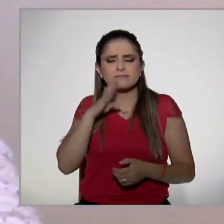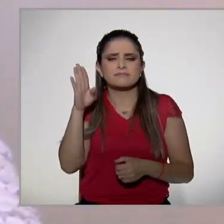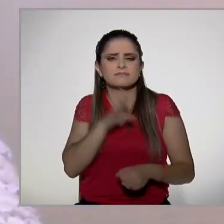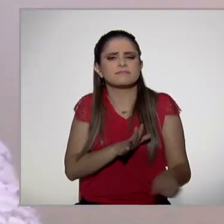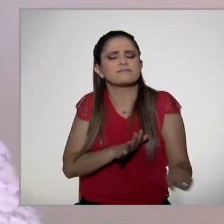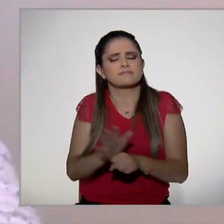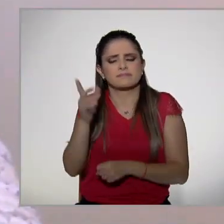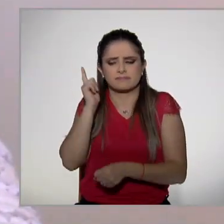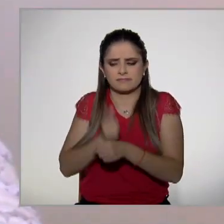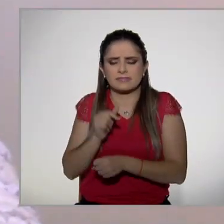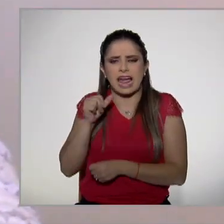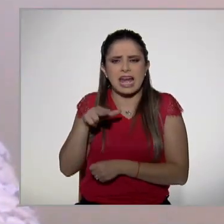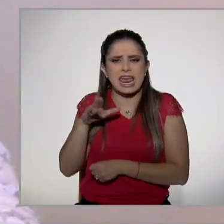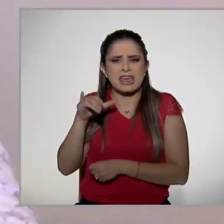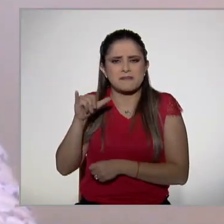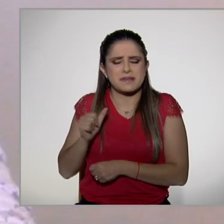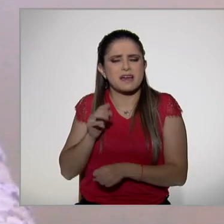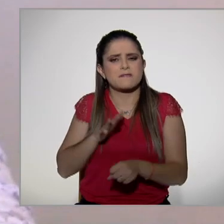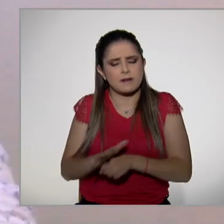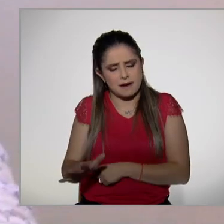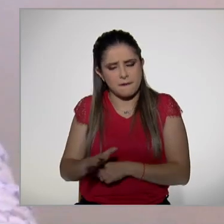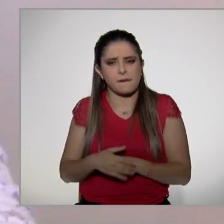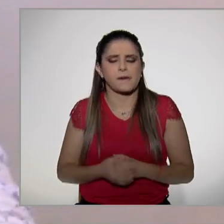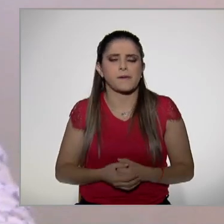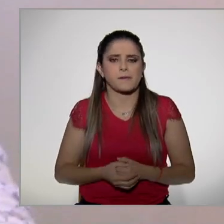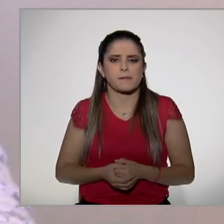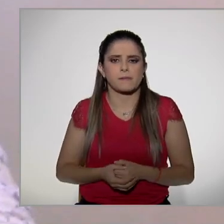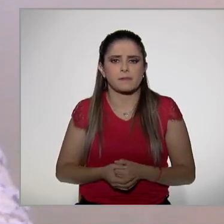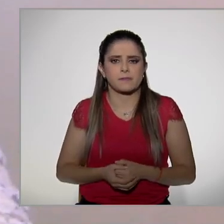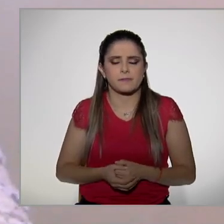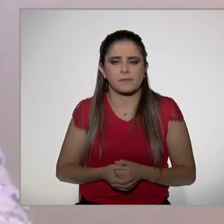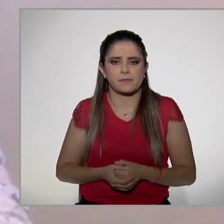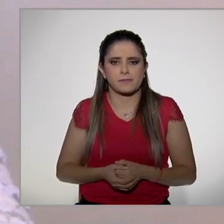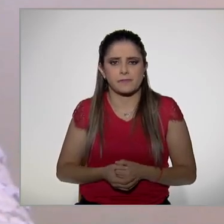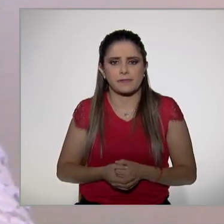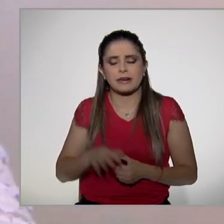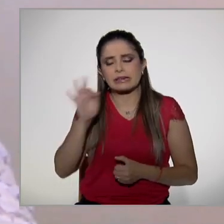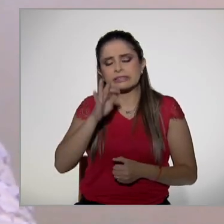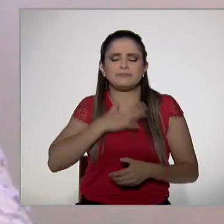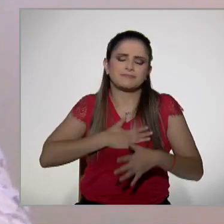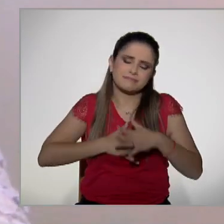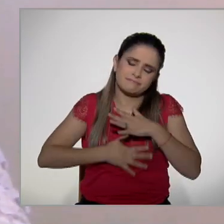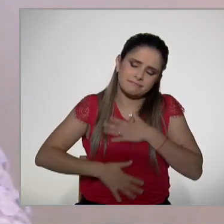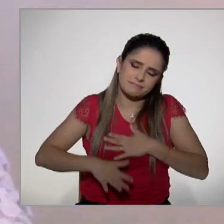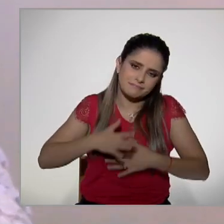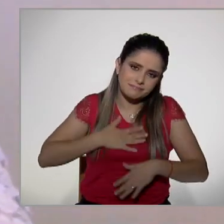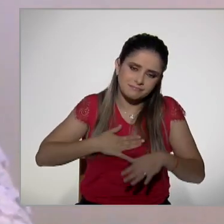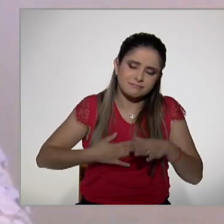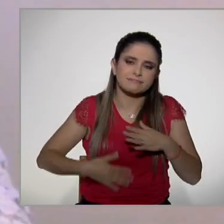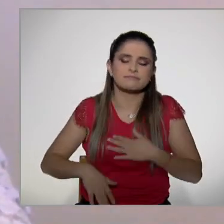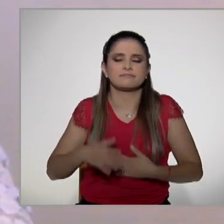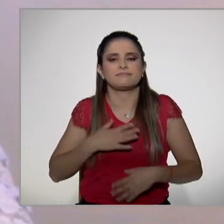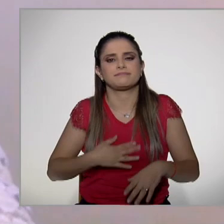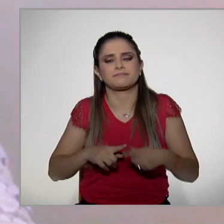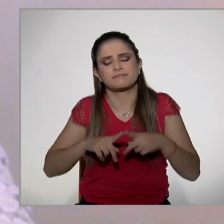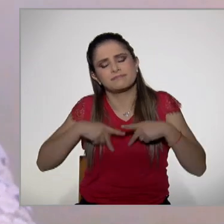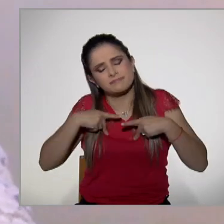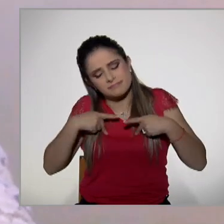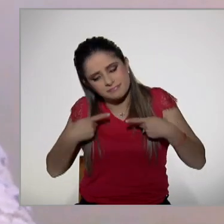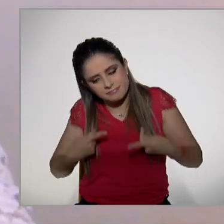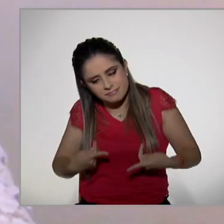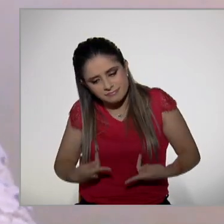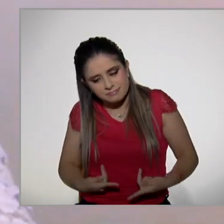vamos a ver que estos pueden presentarse comúnmente o manifestarse como fatiga que a veces cansancio o debilidad